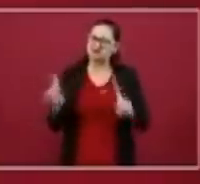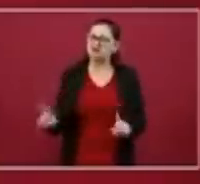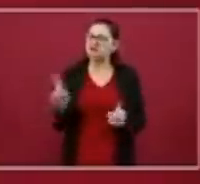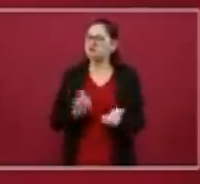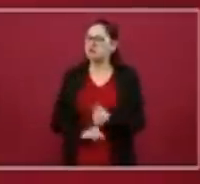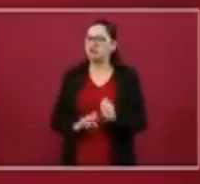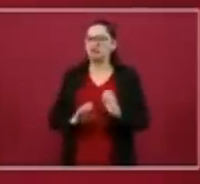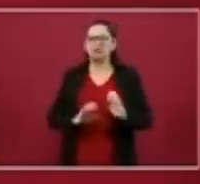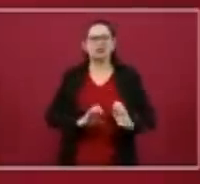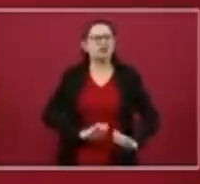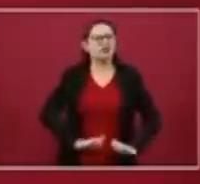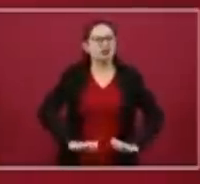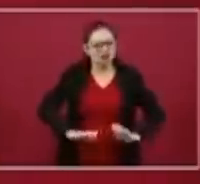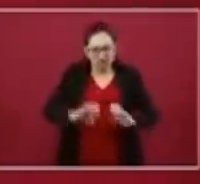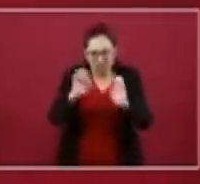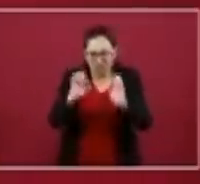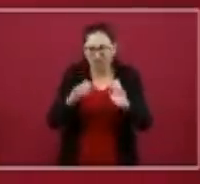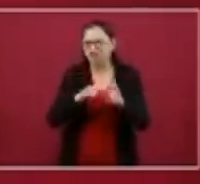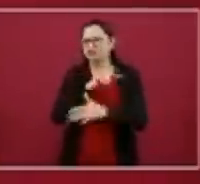tiene